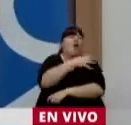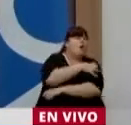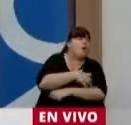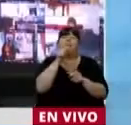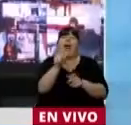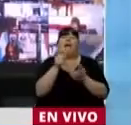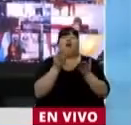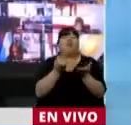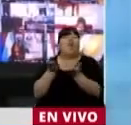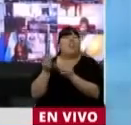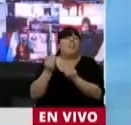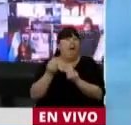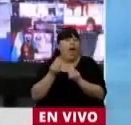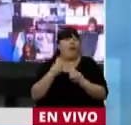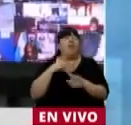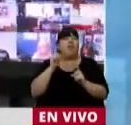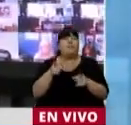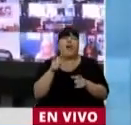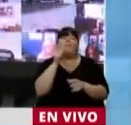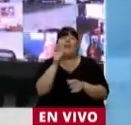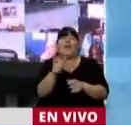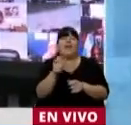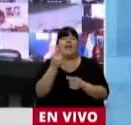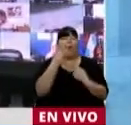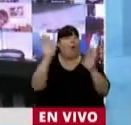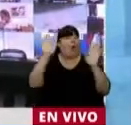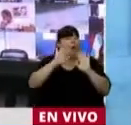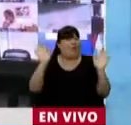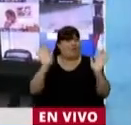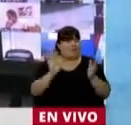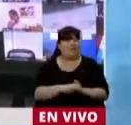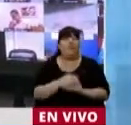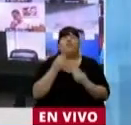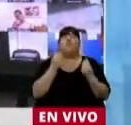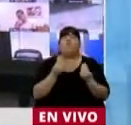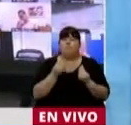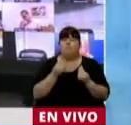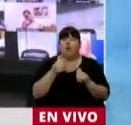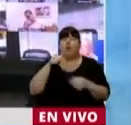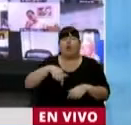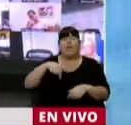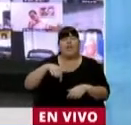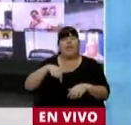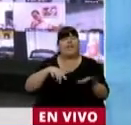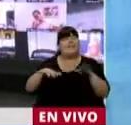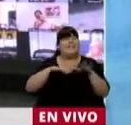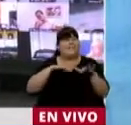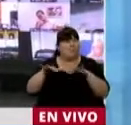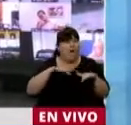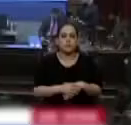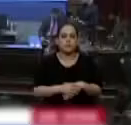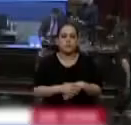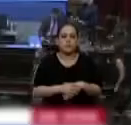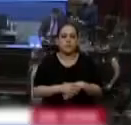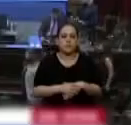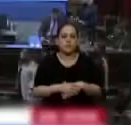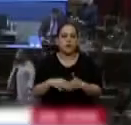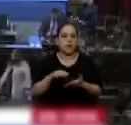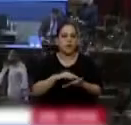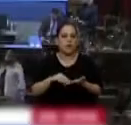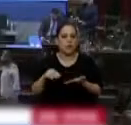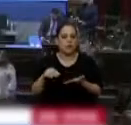ciudadano como un poder tener el gas así que ese fue el proyecto que tuvo el más largo tratamiento te diría que estuvimos casi